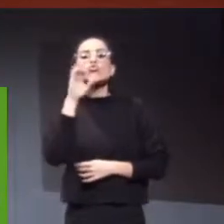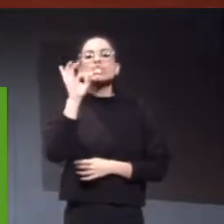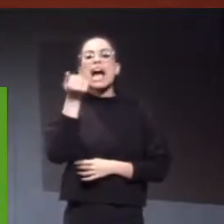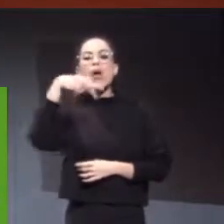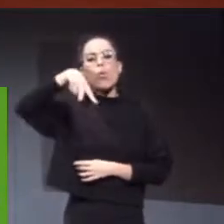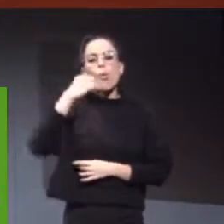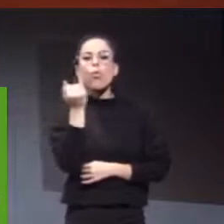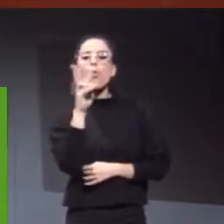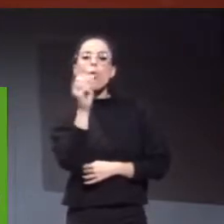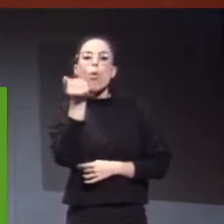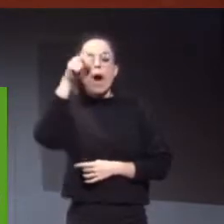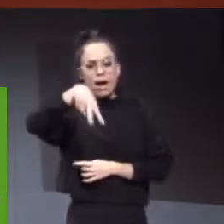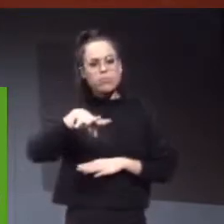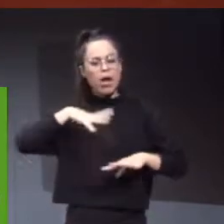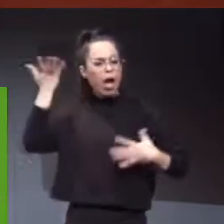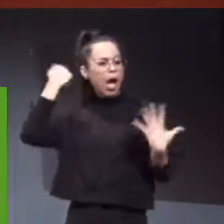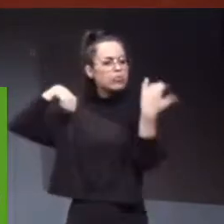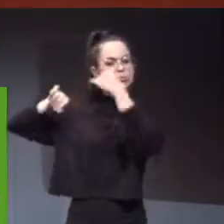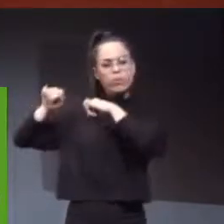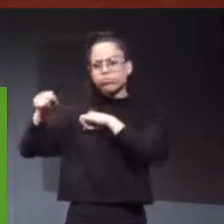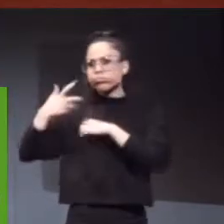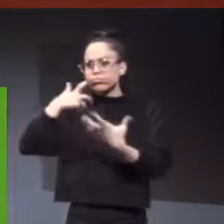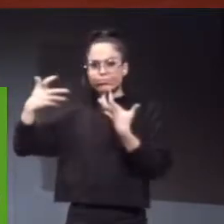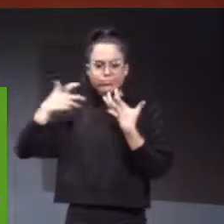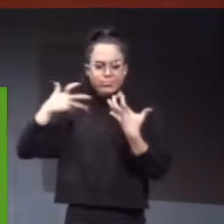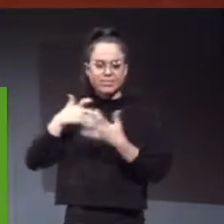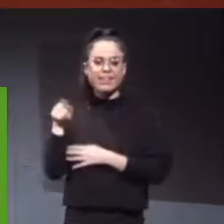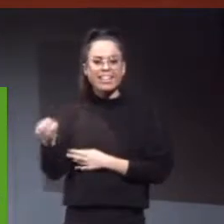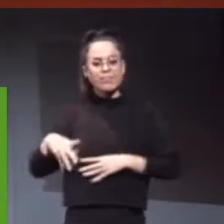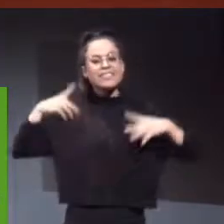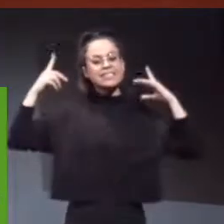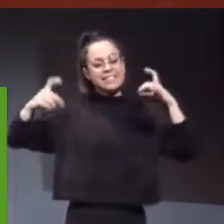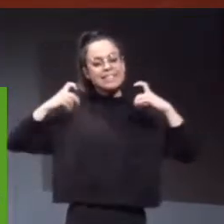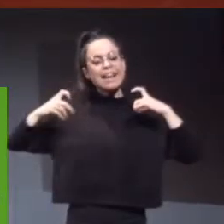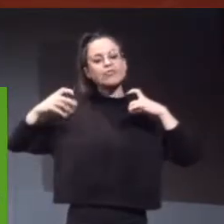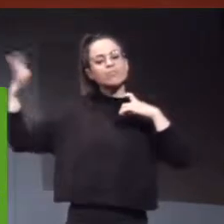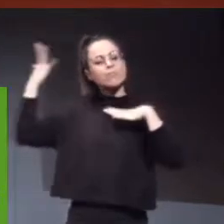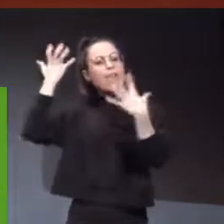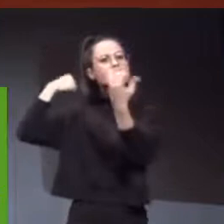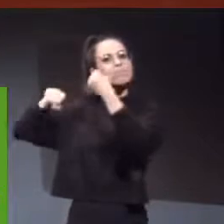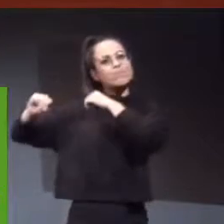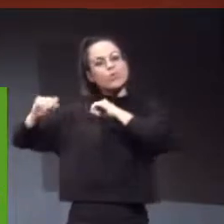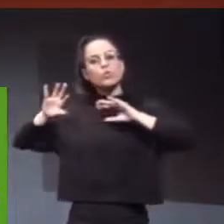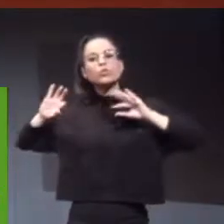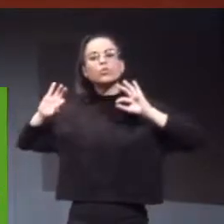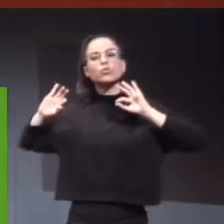estupenda, que va a intentar a través de su actuación enseñarnos cómo